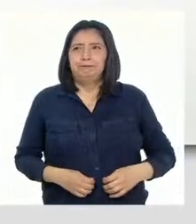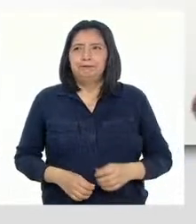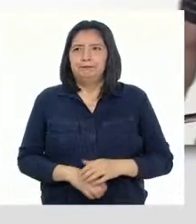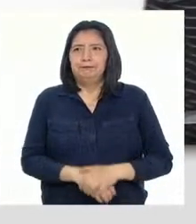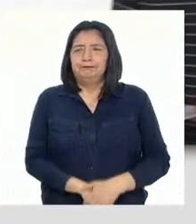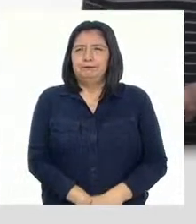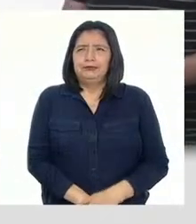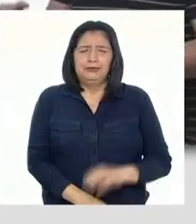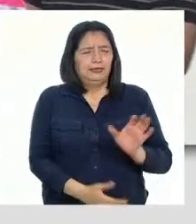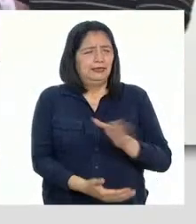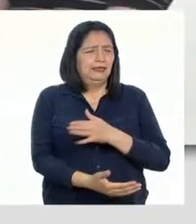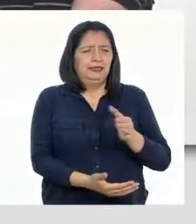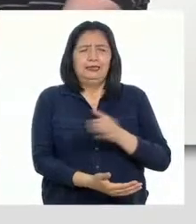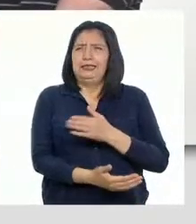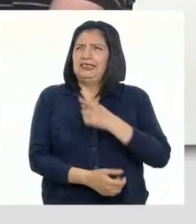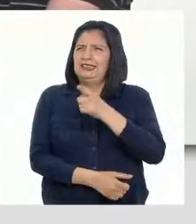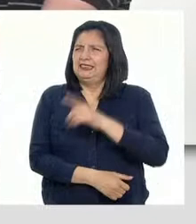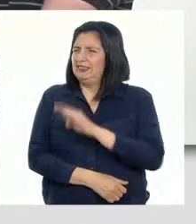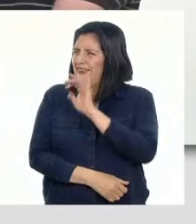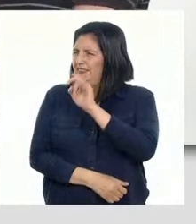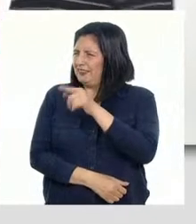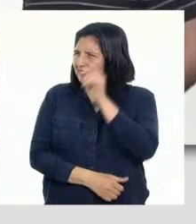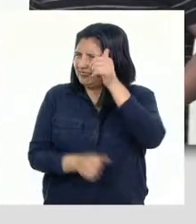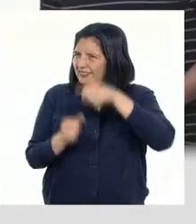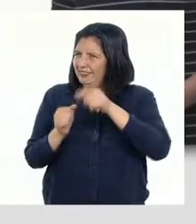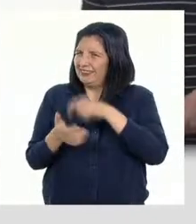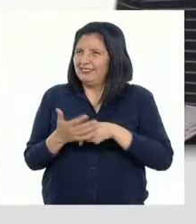La canción de Barney, ¿cómo era? De la despedida, ¿te acuerdas?